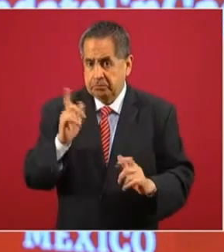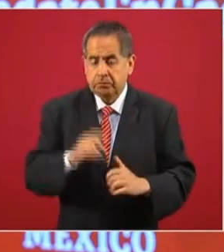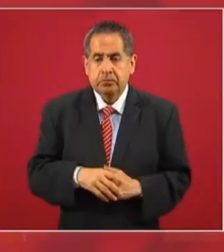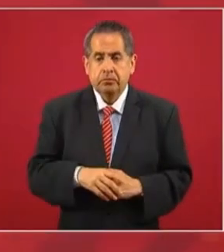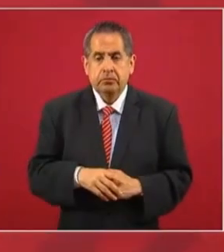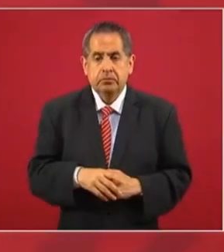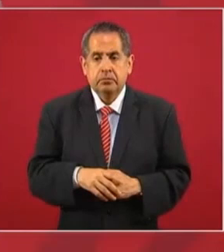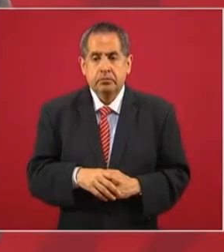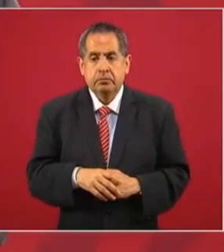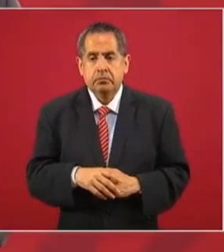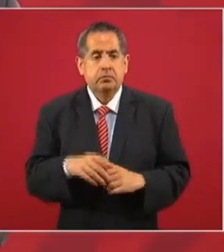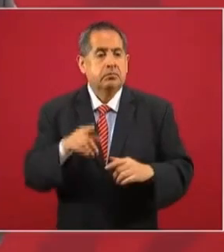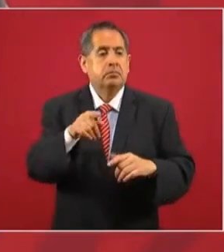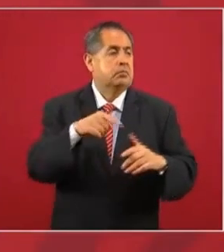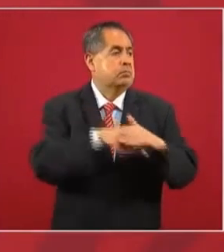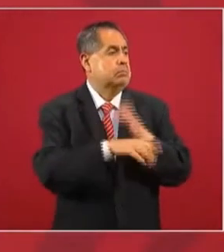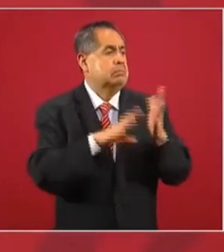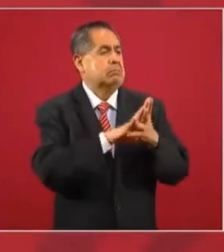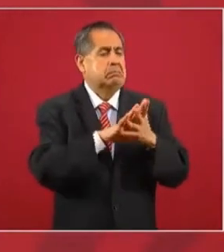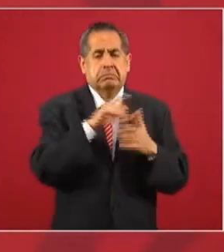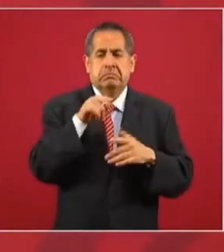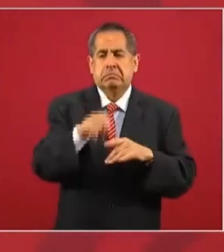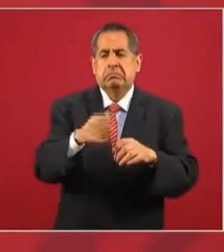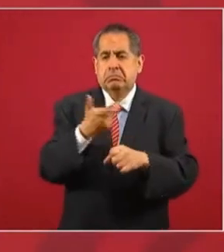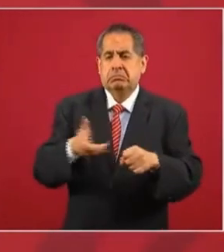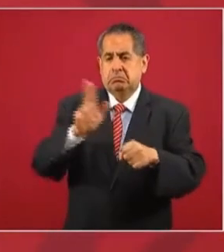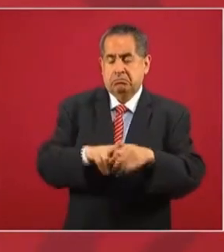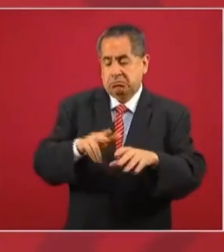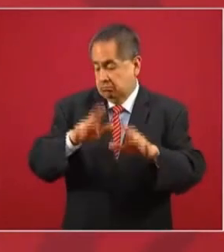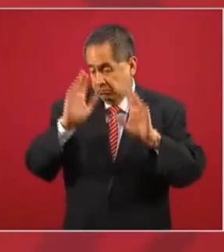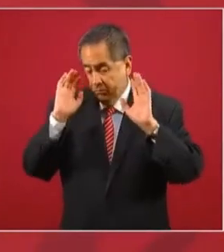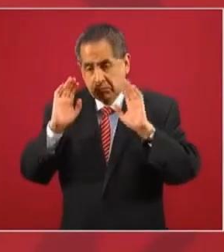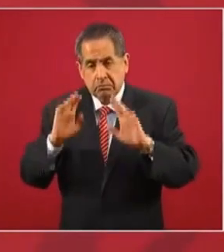Dicen algunos, no, no está en la cárcel, está en un hospital. Pues